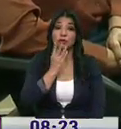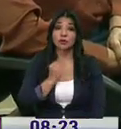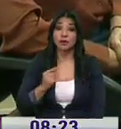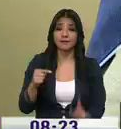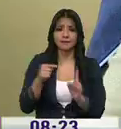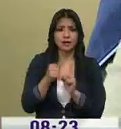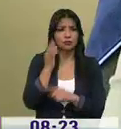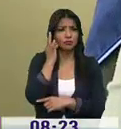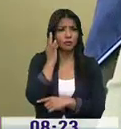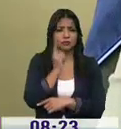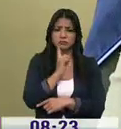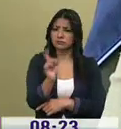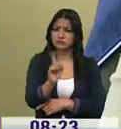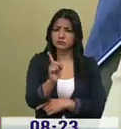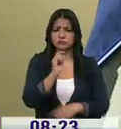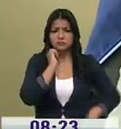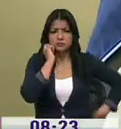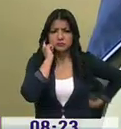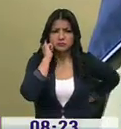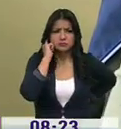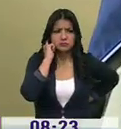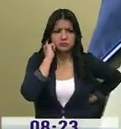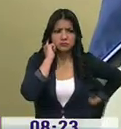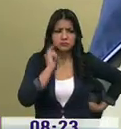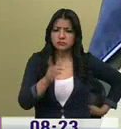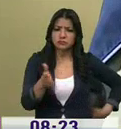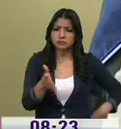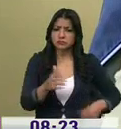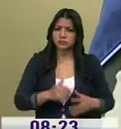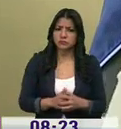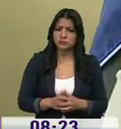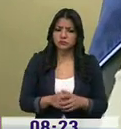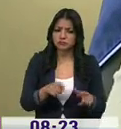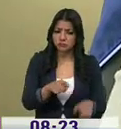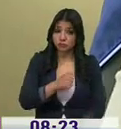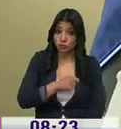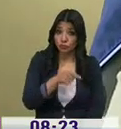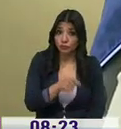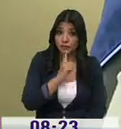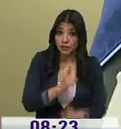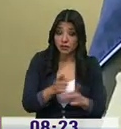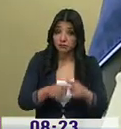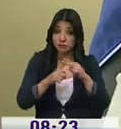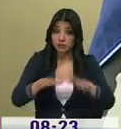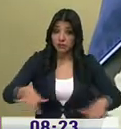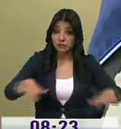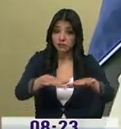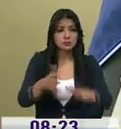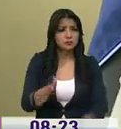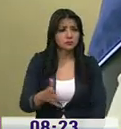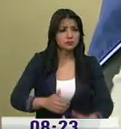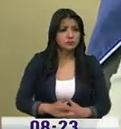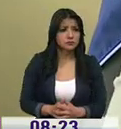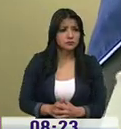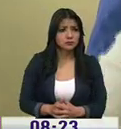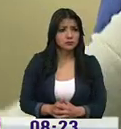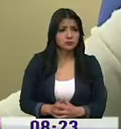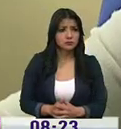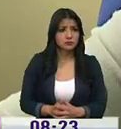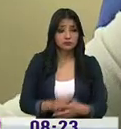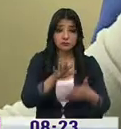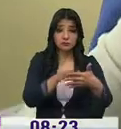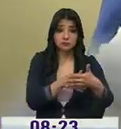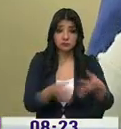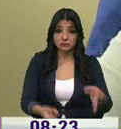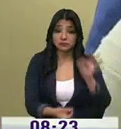García. Nosotros no tenemos, en esa línea no tenemos propiamente que tenemos en comodato el bien. Porque como te digo, en la ficha catastral, y te